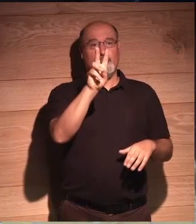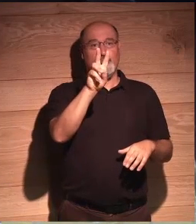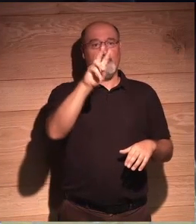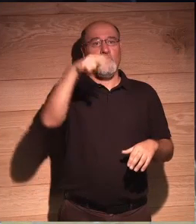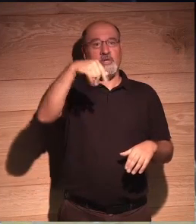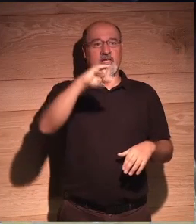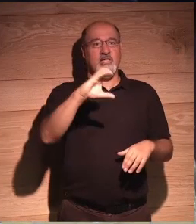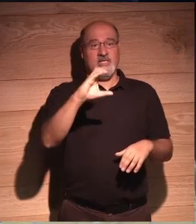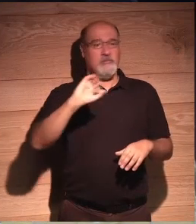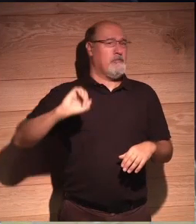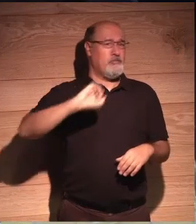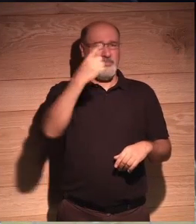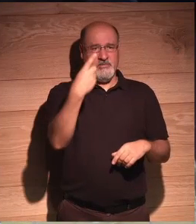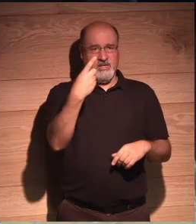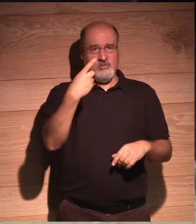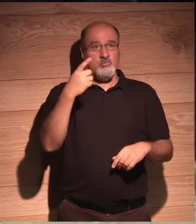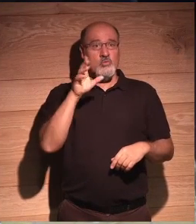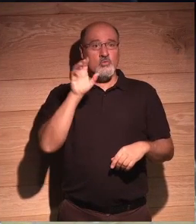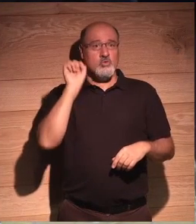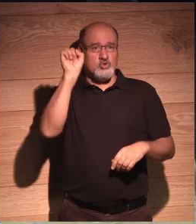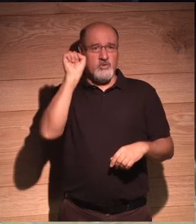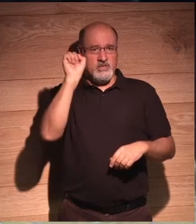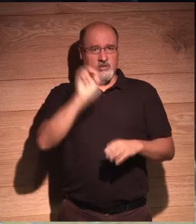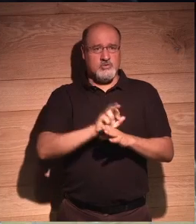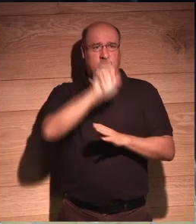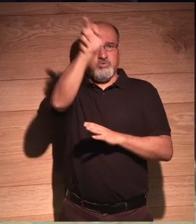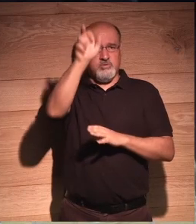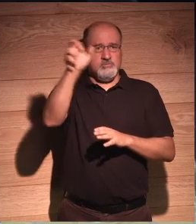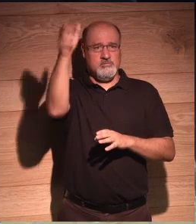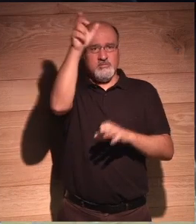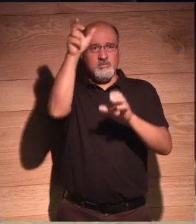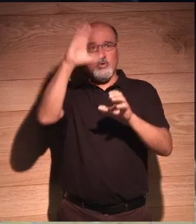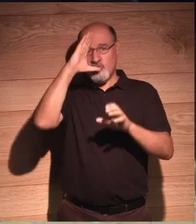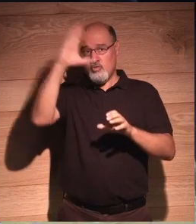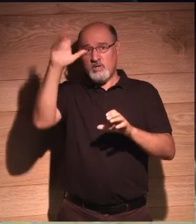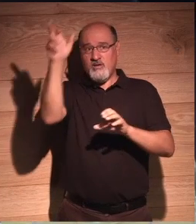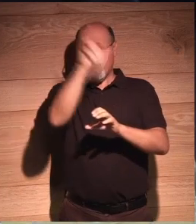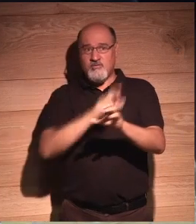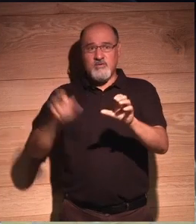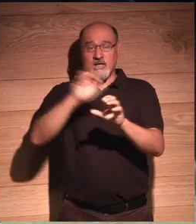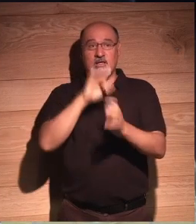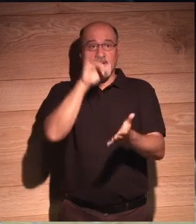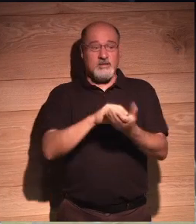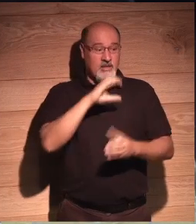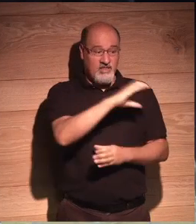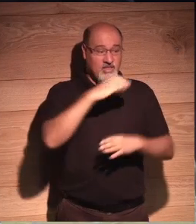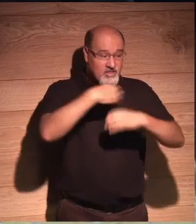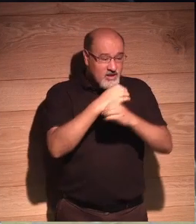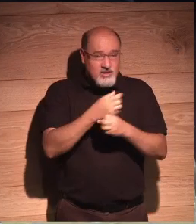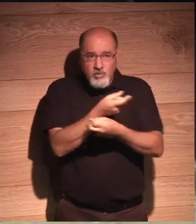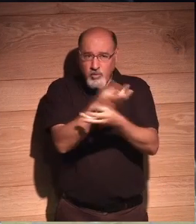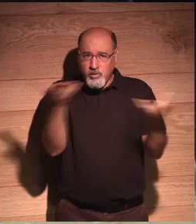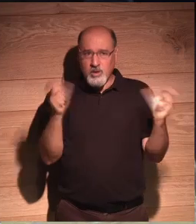primero y fue lo que empezó todo. De hecho, todo empezó cuando científicos de muchos países